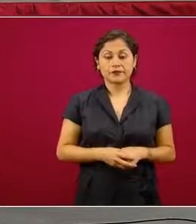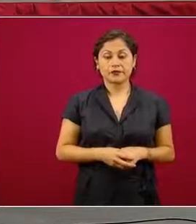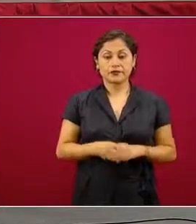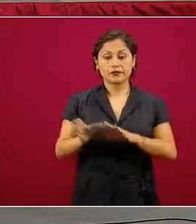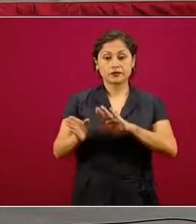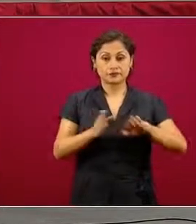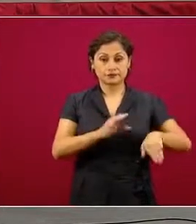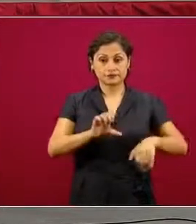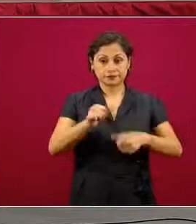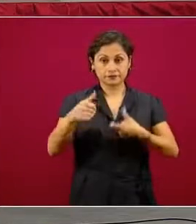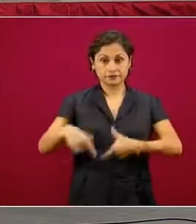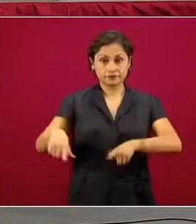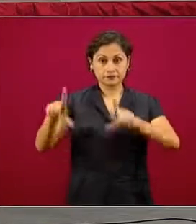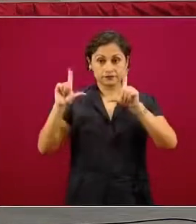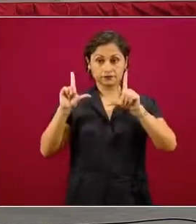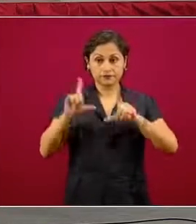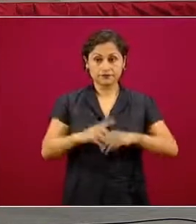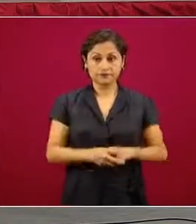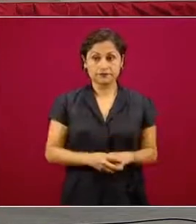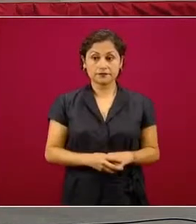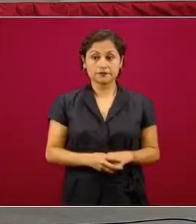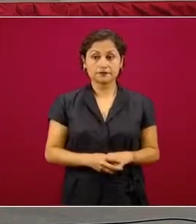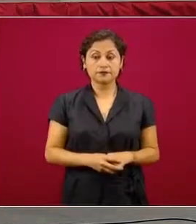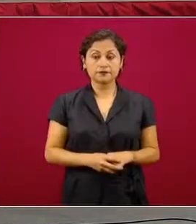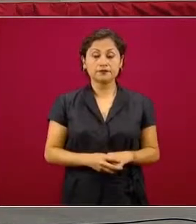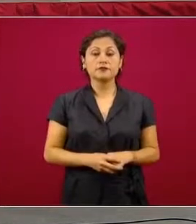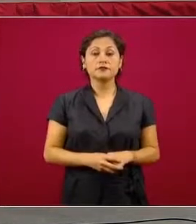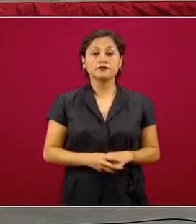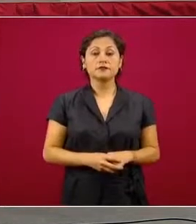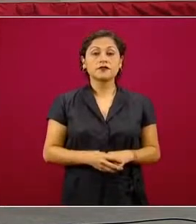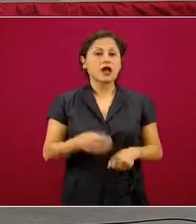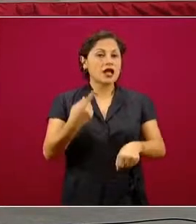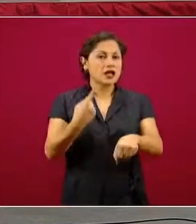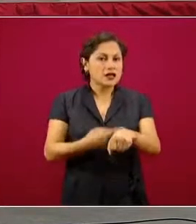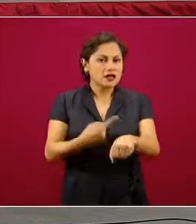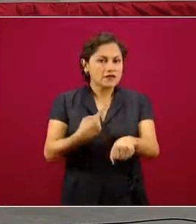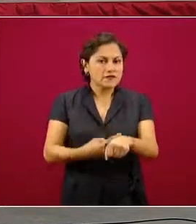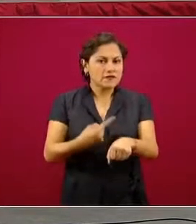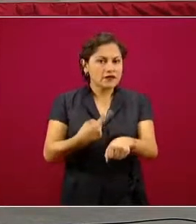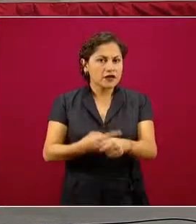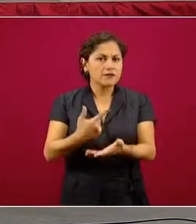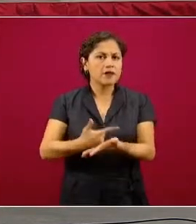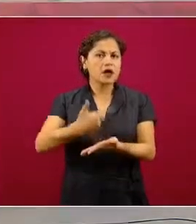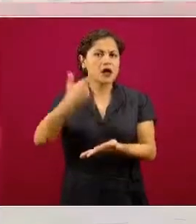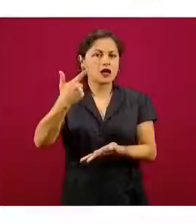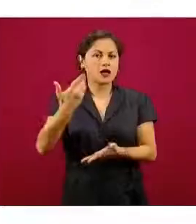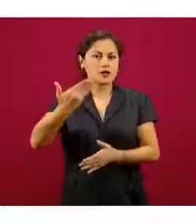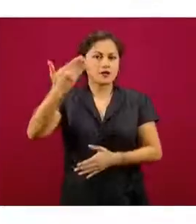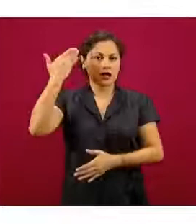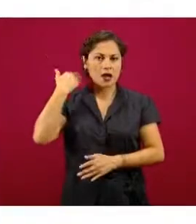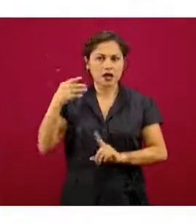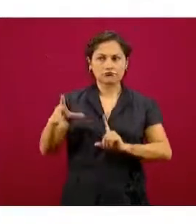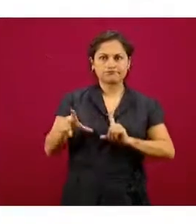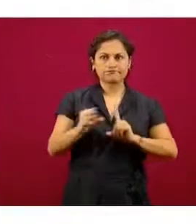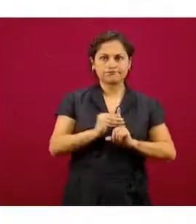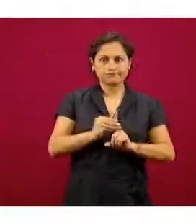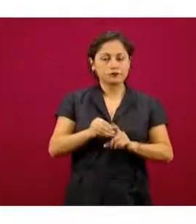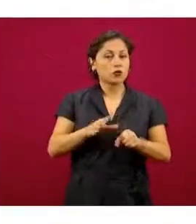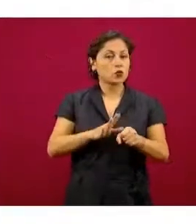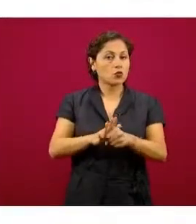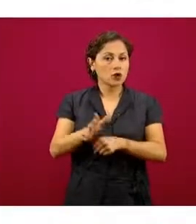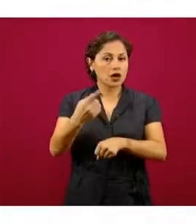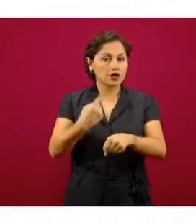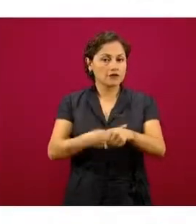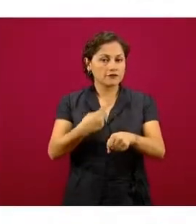precisamente la distribución de las comorbilidades. Vemos desde un principio también de la epidemia que la mayor frecuencia